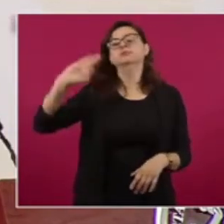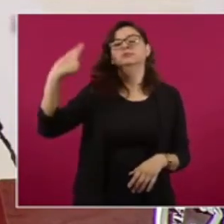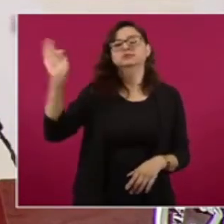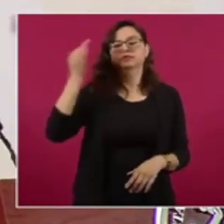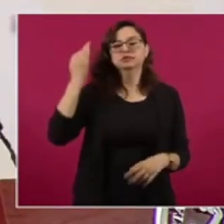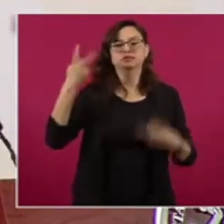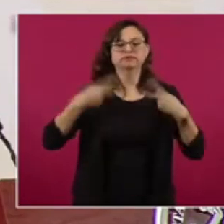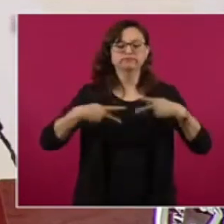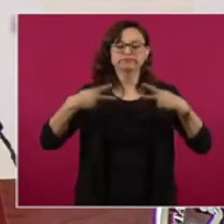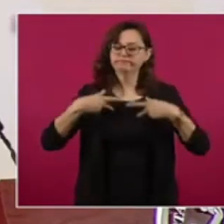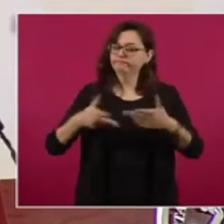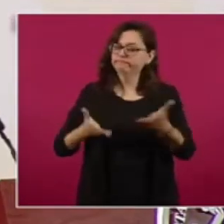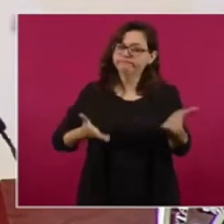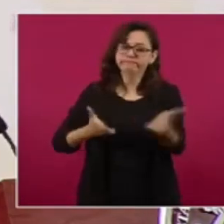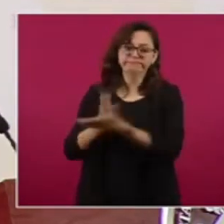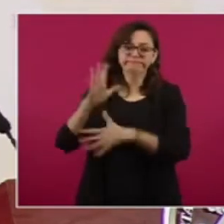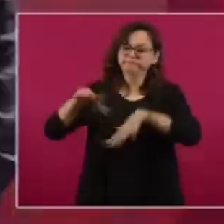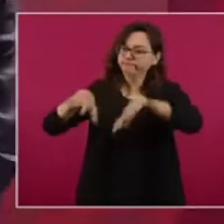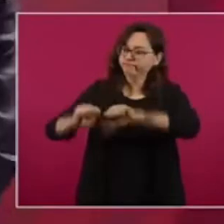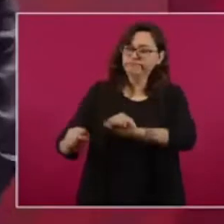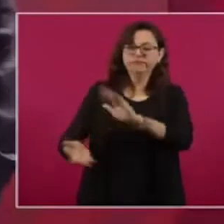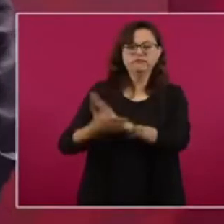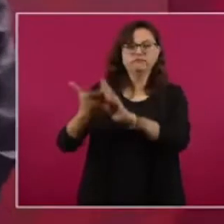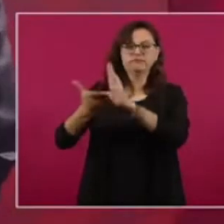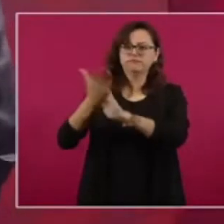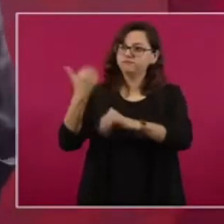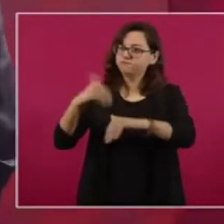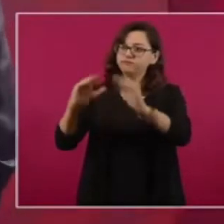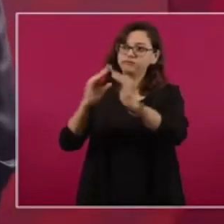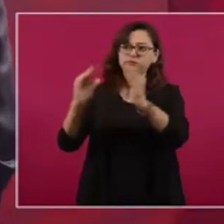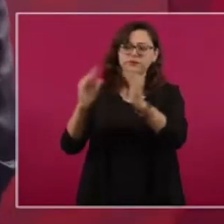invadiendo y hay